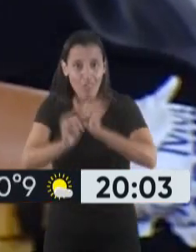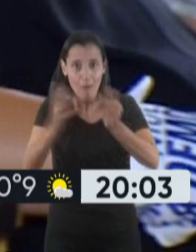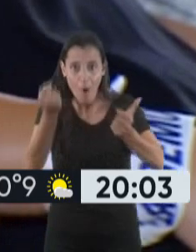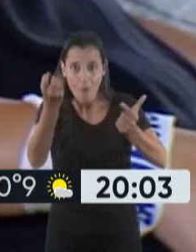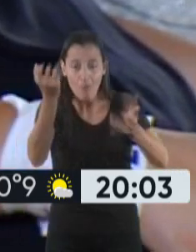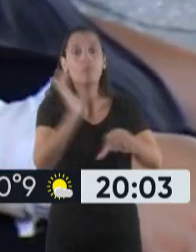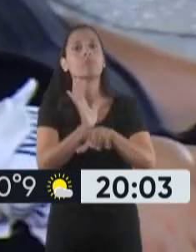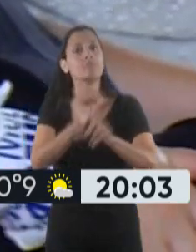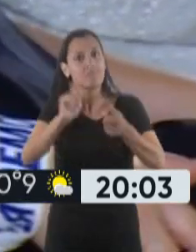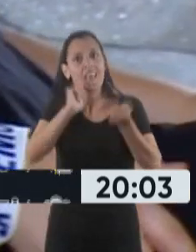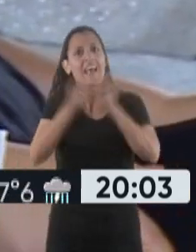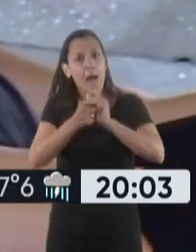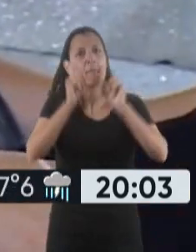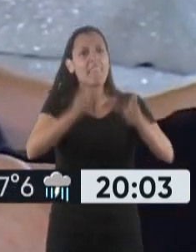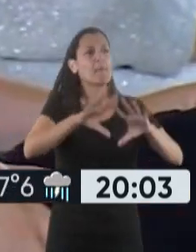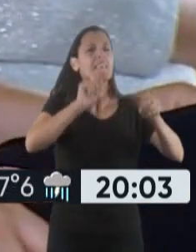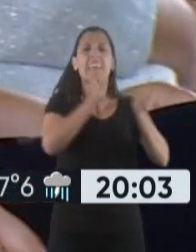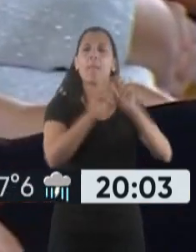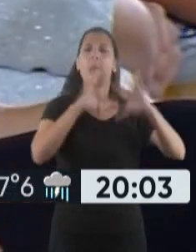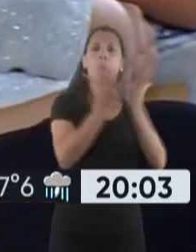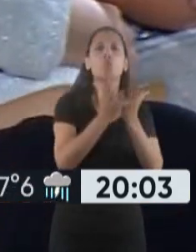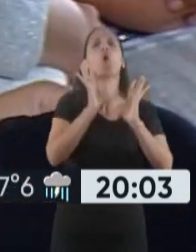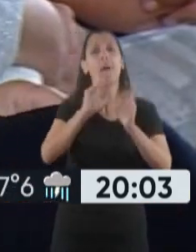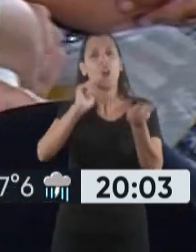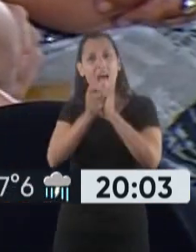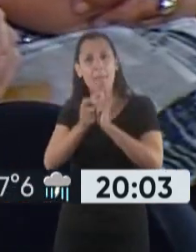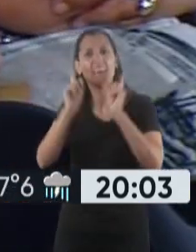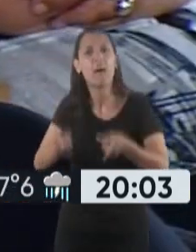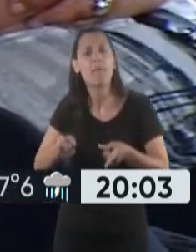Y estaban también cambiando la cabeza de muchos hombres,